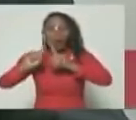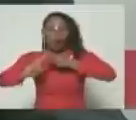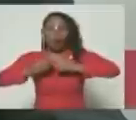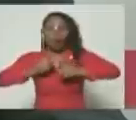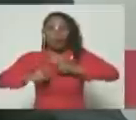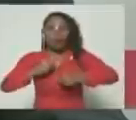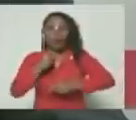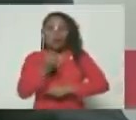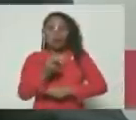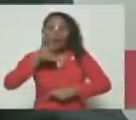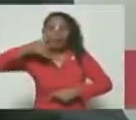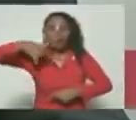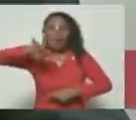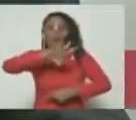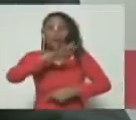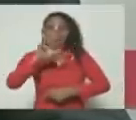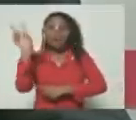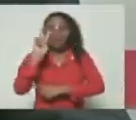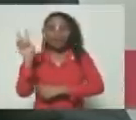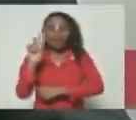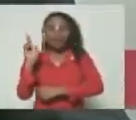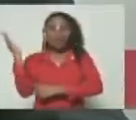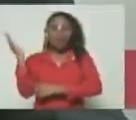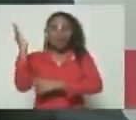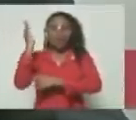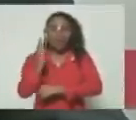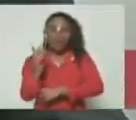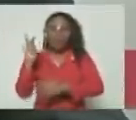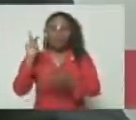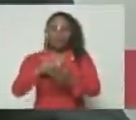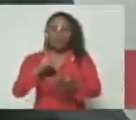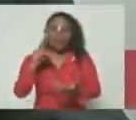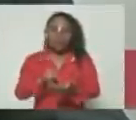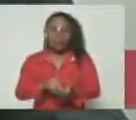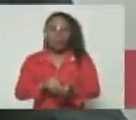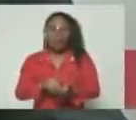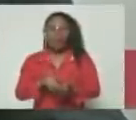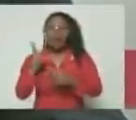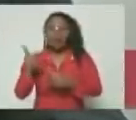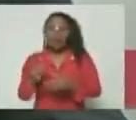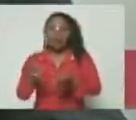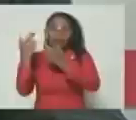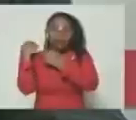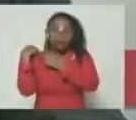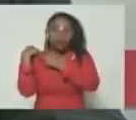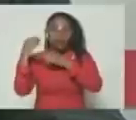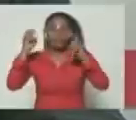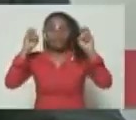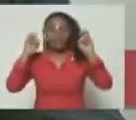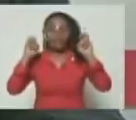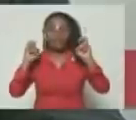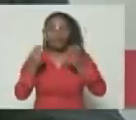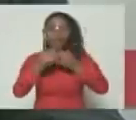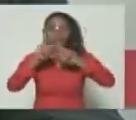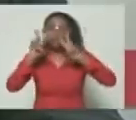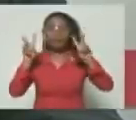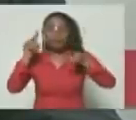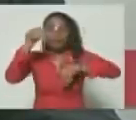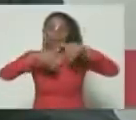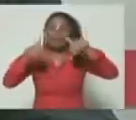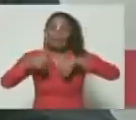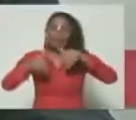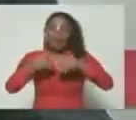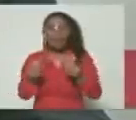todo el pueblo de Venezuela que venga, que se incorpore, que dirimamos los asuntos por vías pacíficas y electorales,